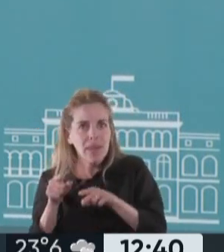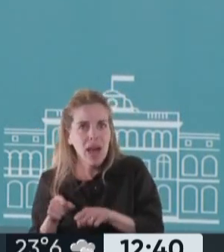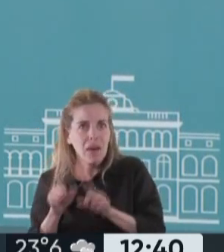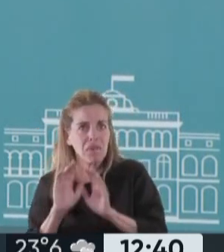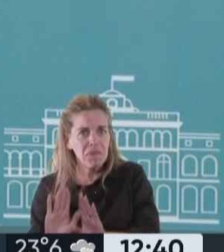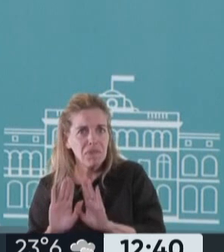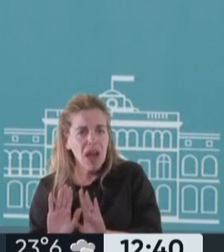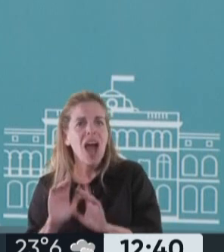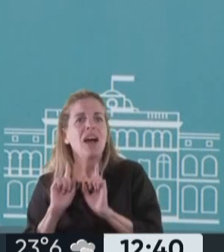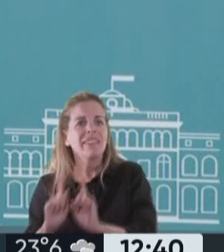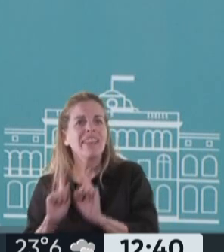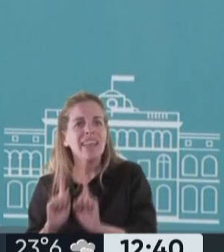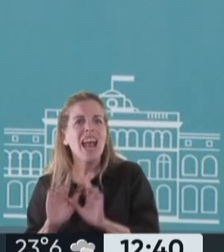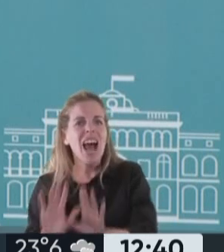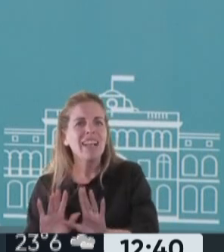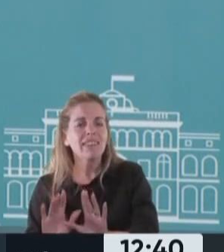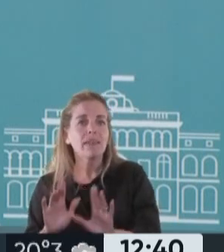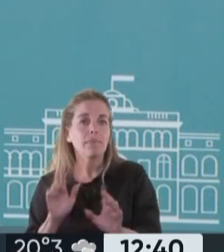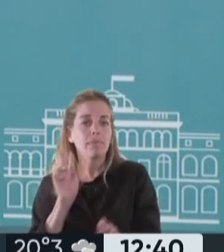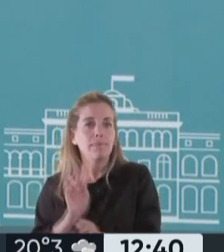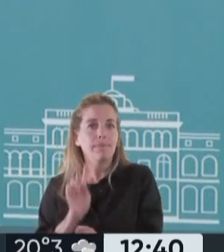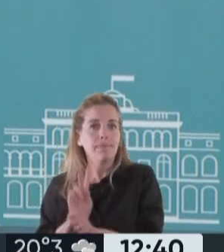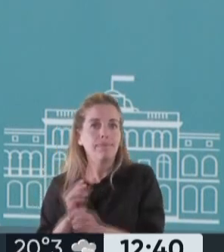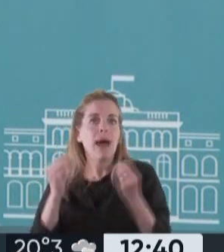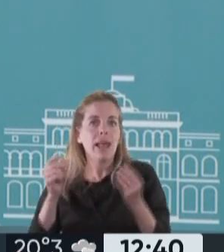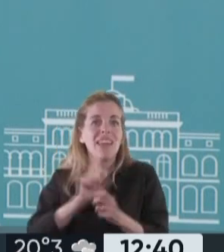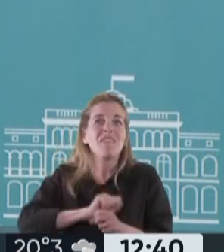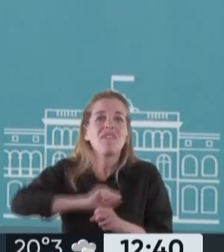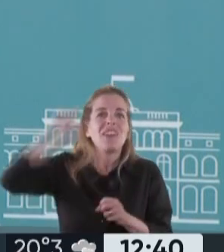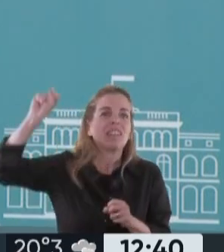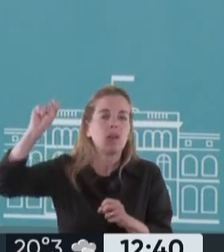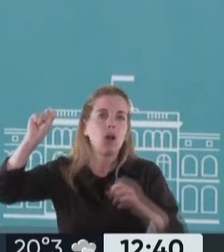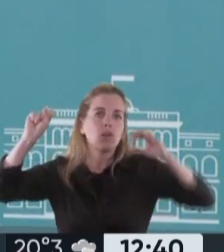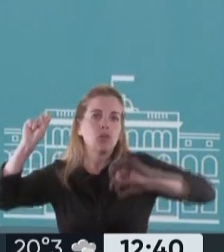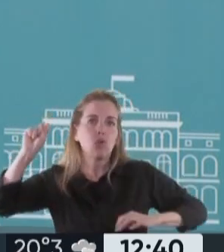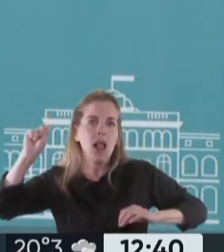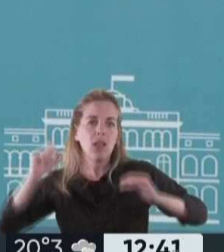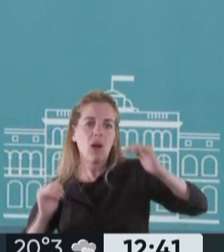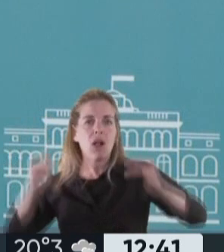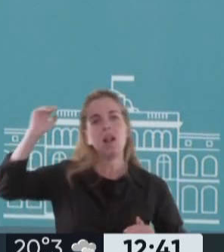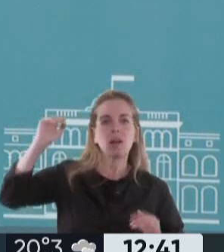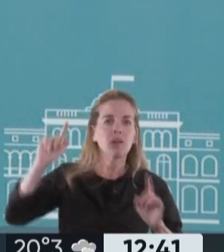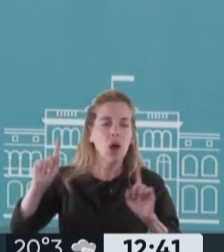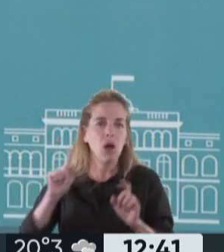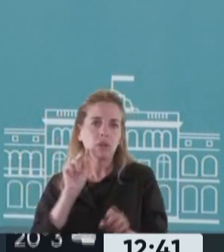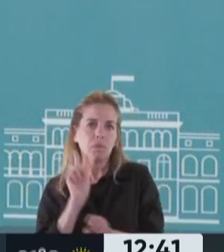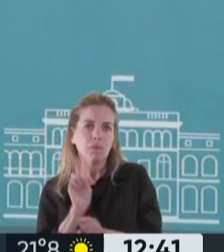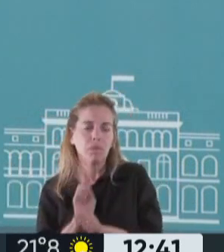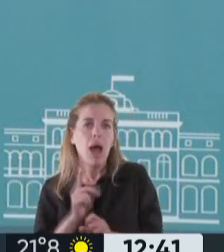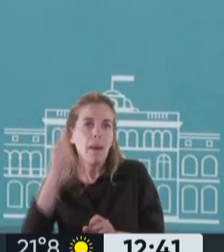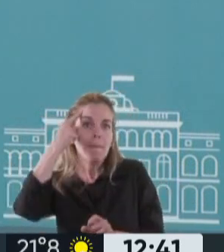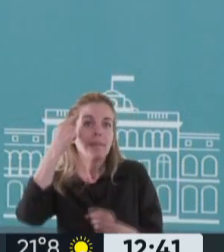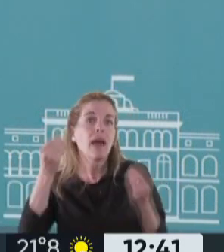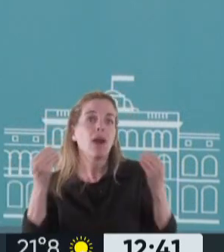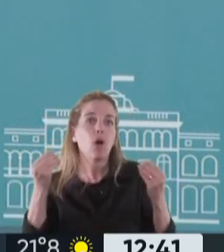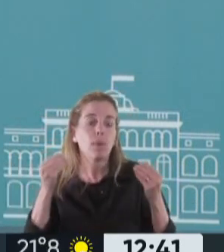descendente de este proceso inflacionario mundial que impacta con mucha fuerza en la Argentina. Bueno, este